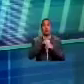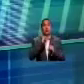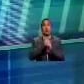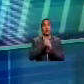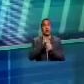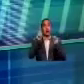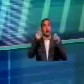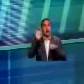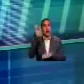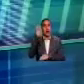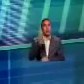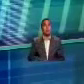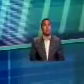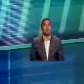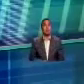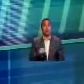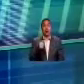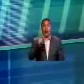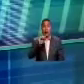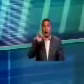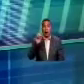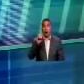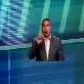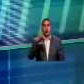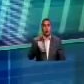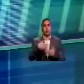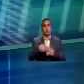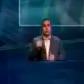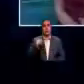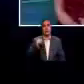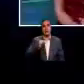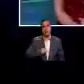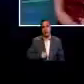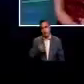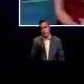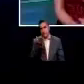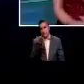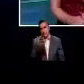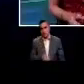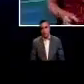Instituto Geofísico. Santiago Naranjo nos tiene a continuación todos los detalles.